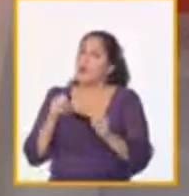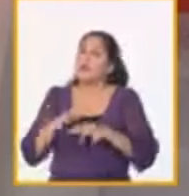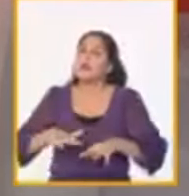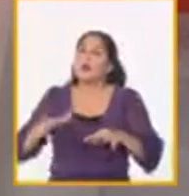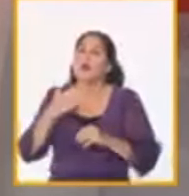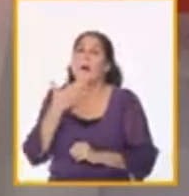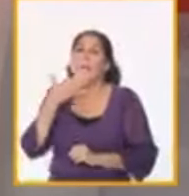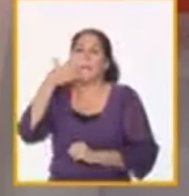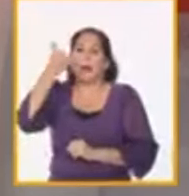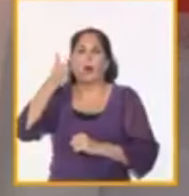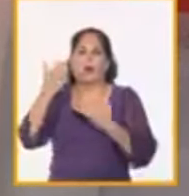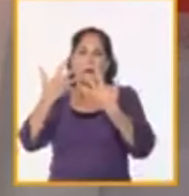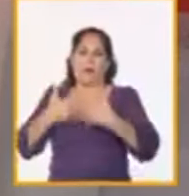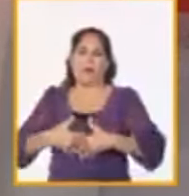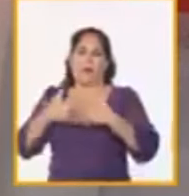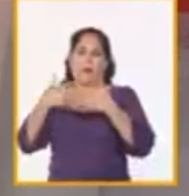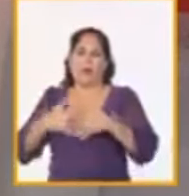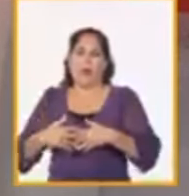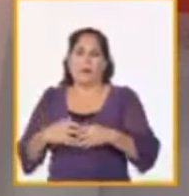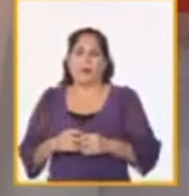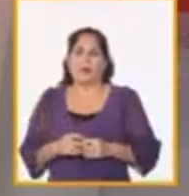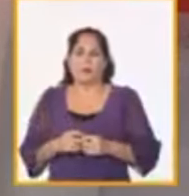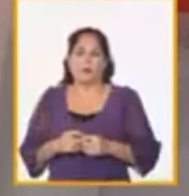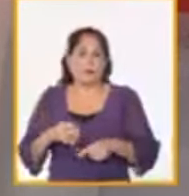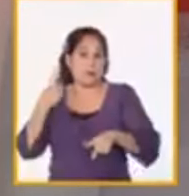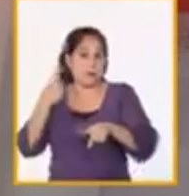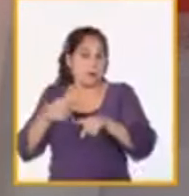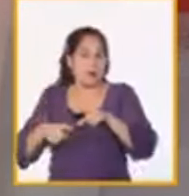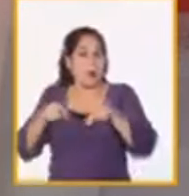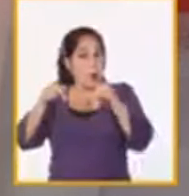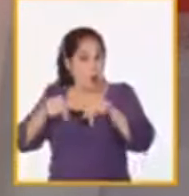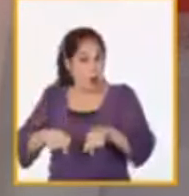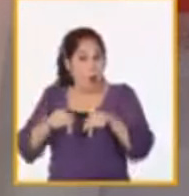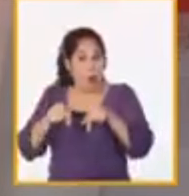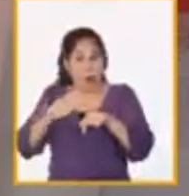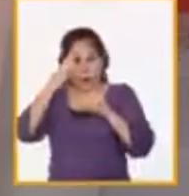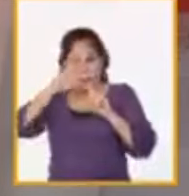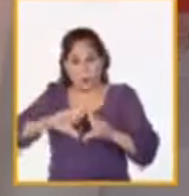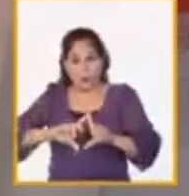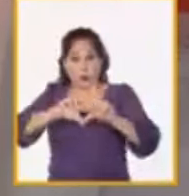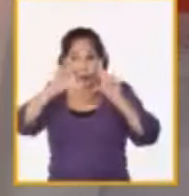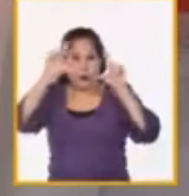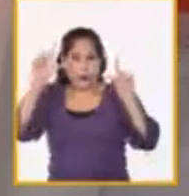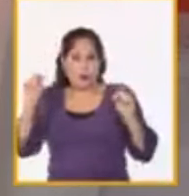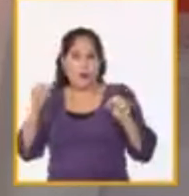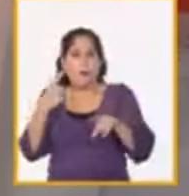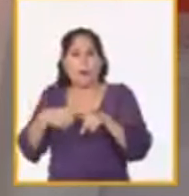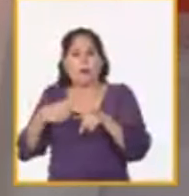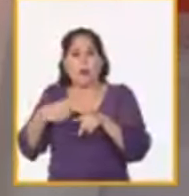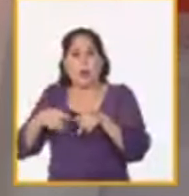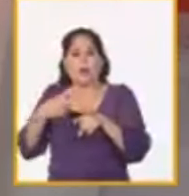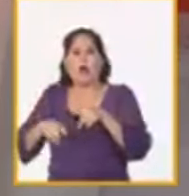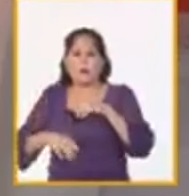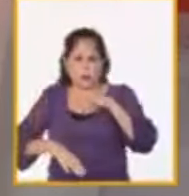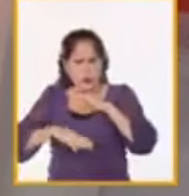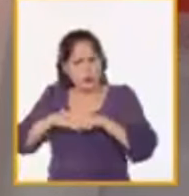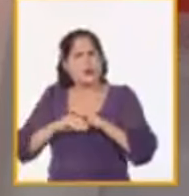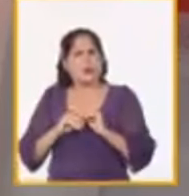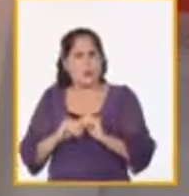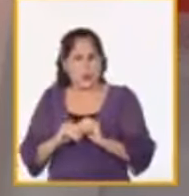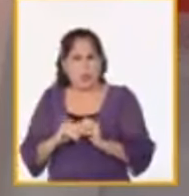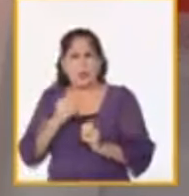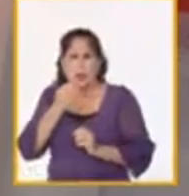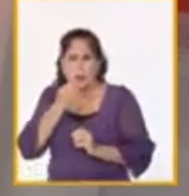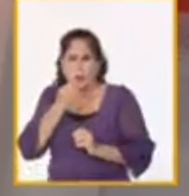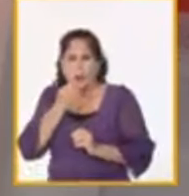con la fábrica, y además hoy tenemos en el país materia prima suficiente